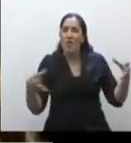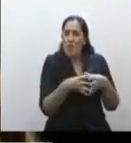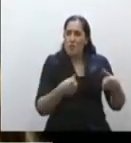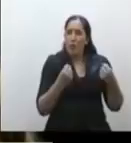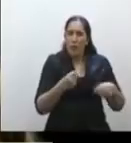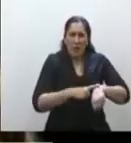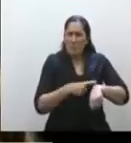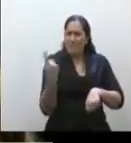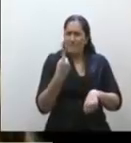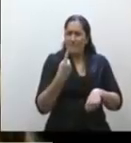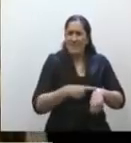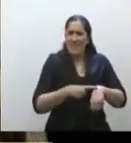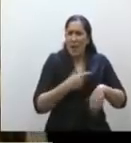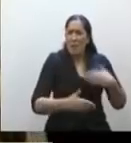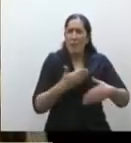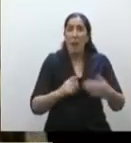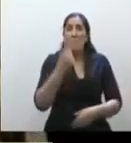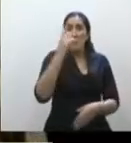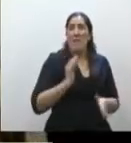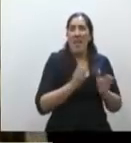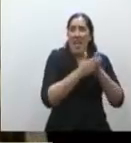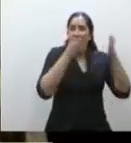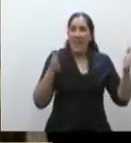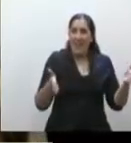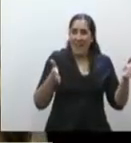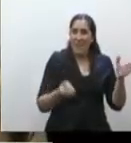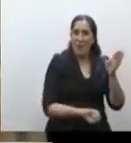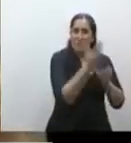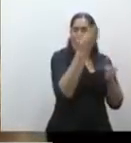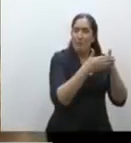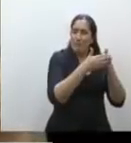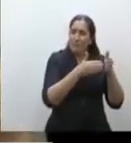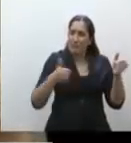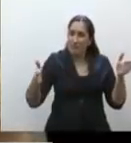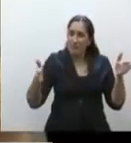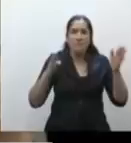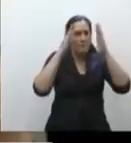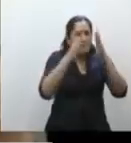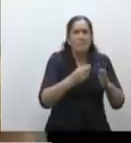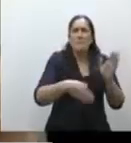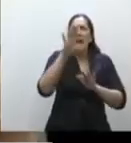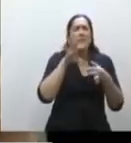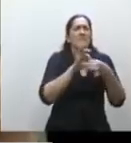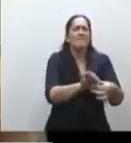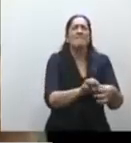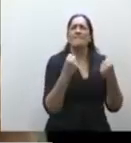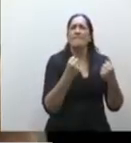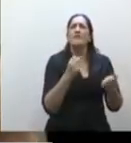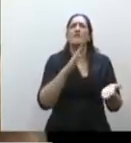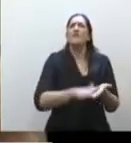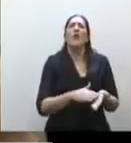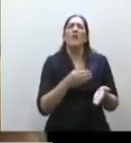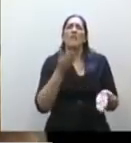tan poco tiempo. Ese primer año fue una cuestión exclusivamente vinculada a la